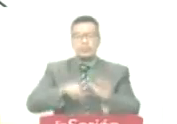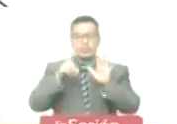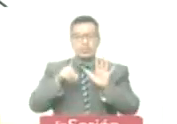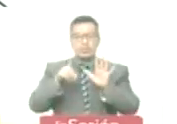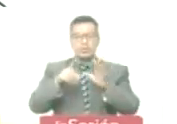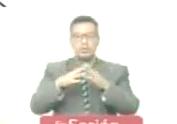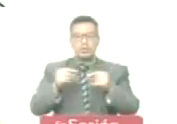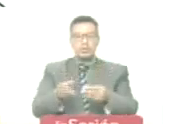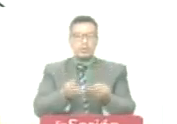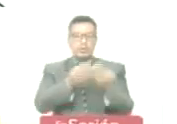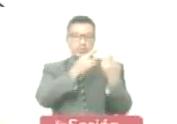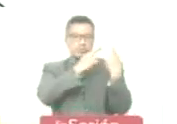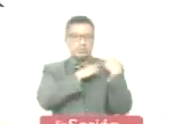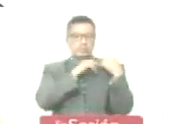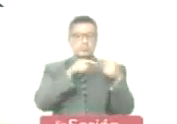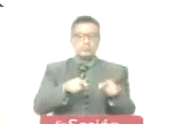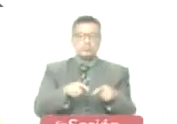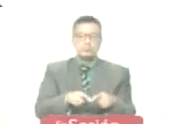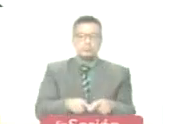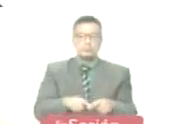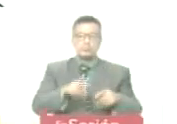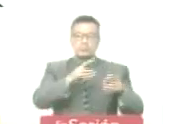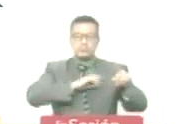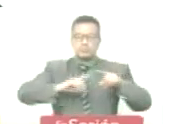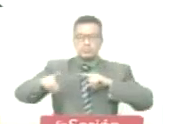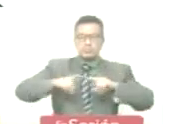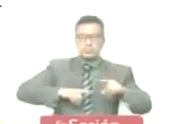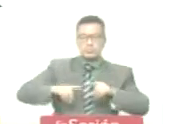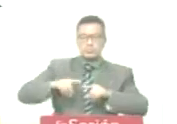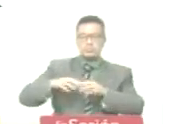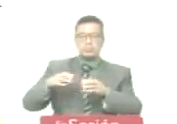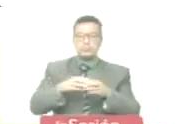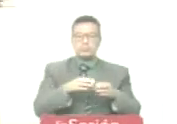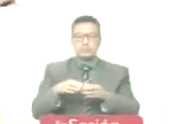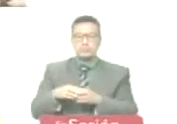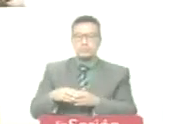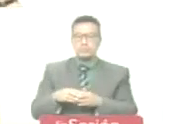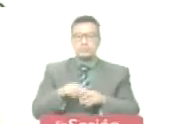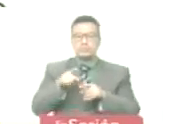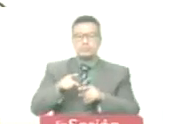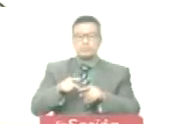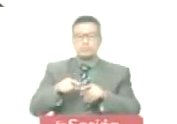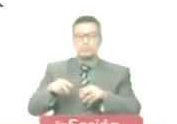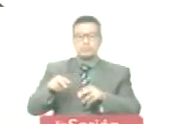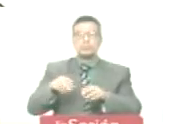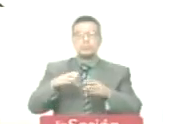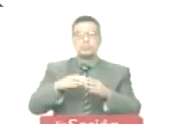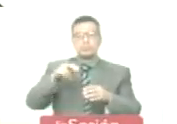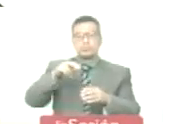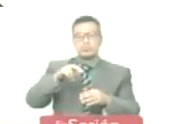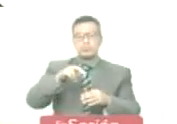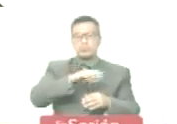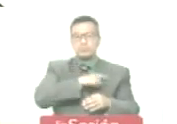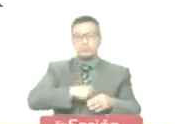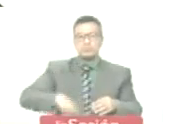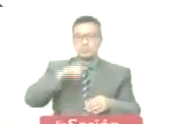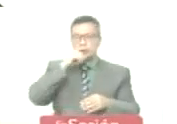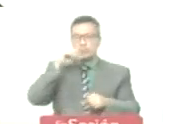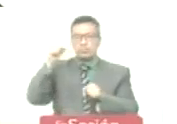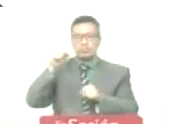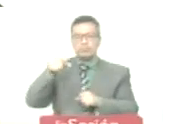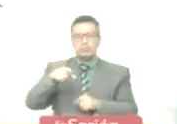la responsabilidad de ser director general del despacho del entonces canciller Nicolás Maduro